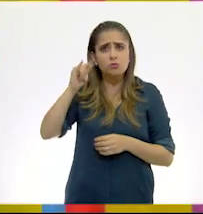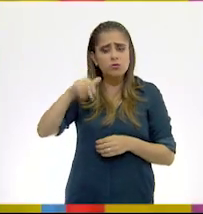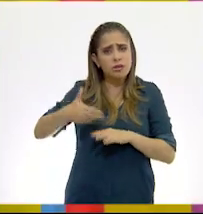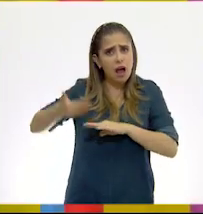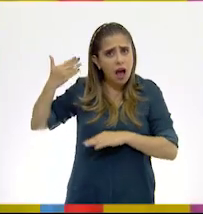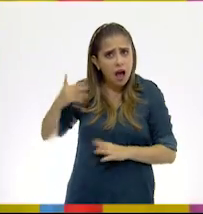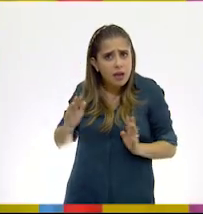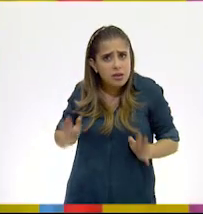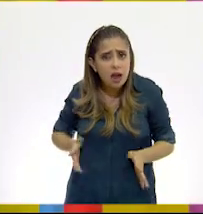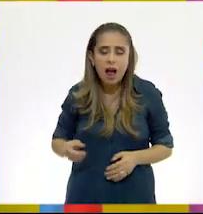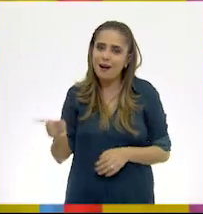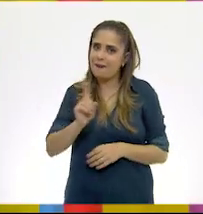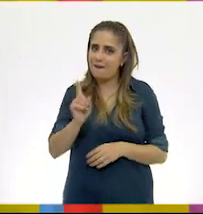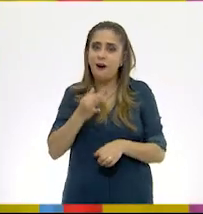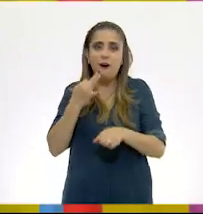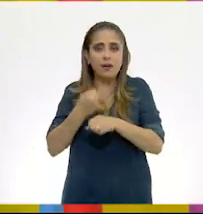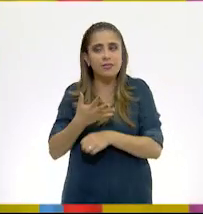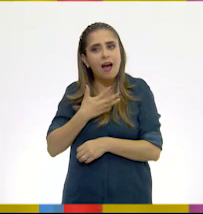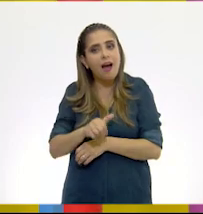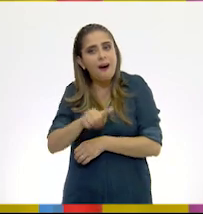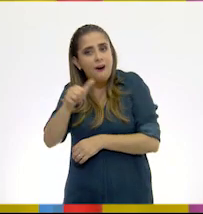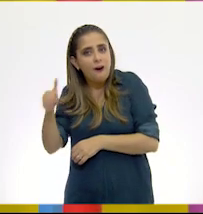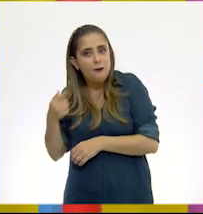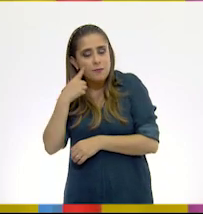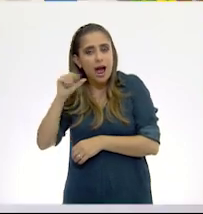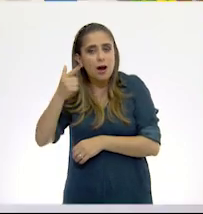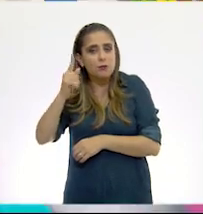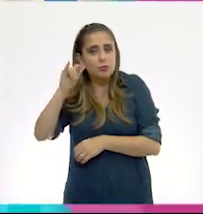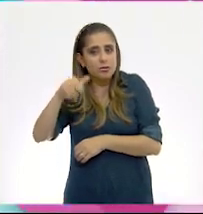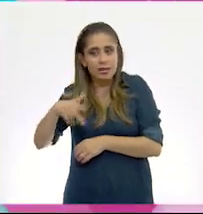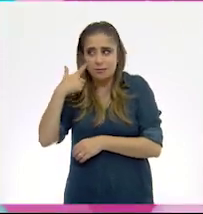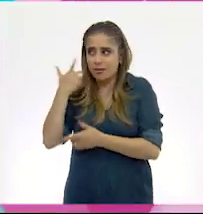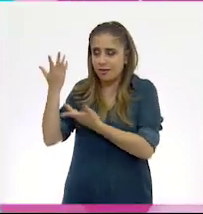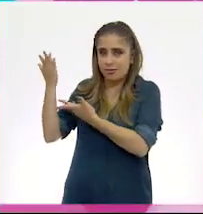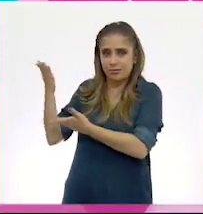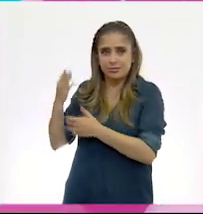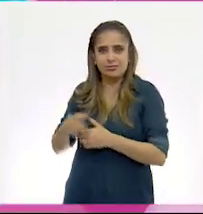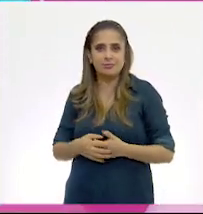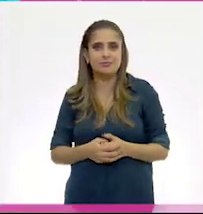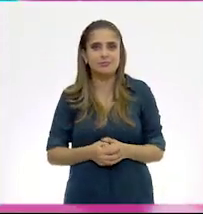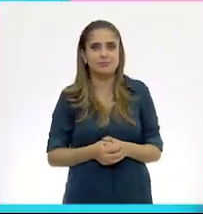anterior. ¿Ahorita viene Agustín? Ahora viene Agustín entonces, muy bien.